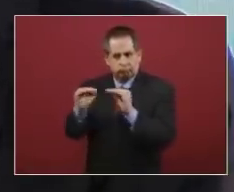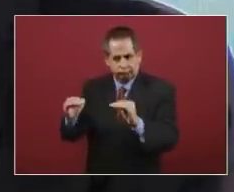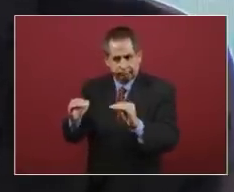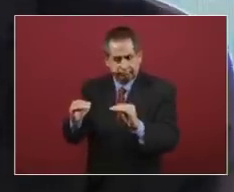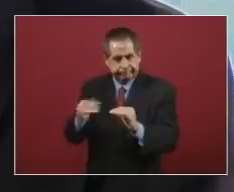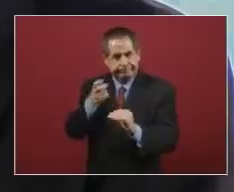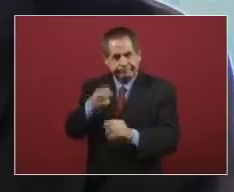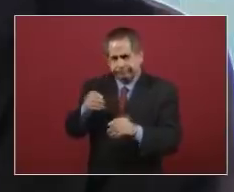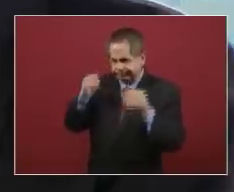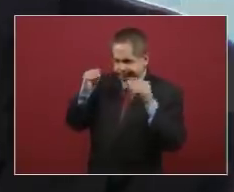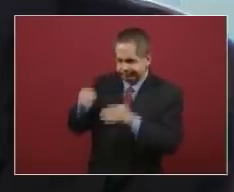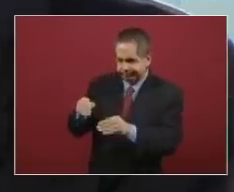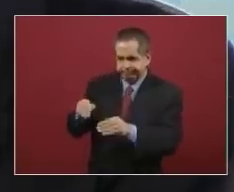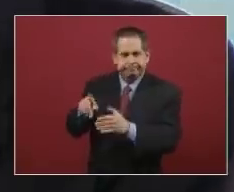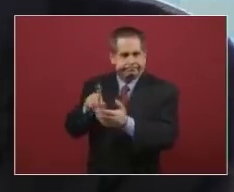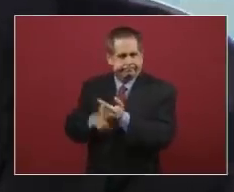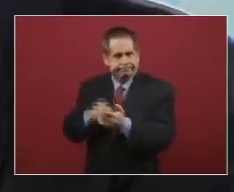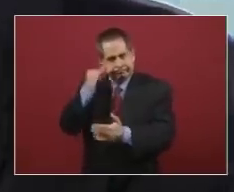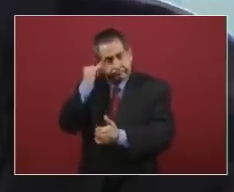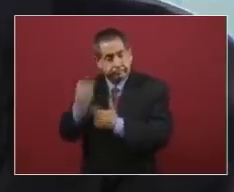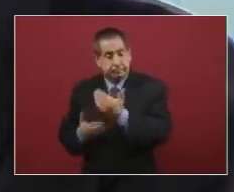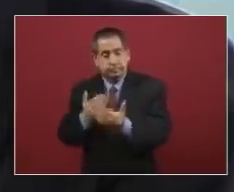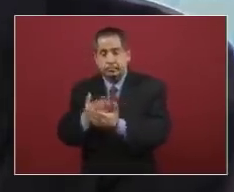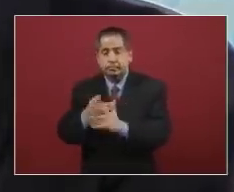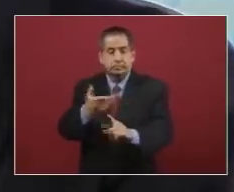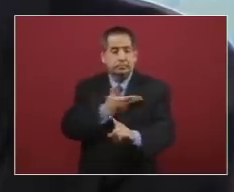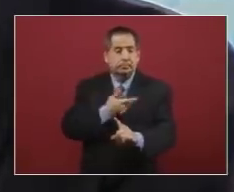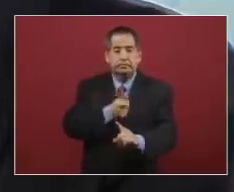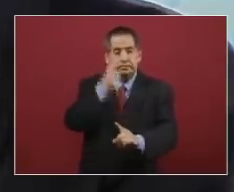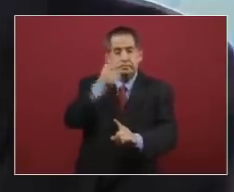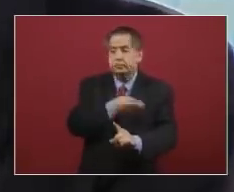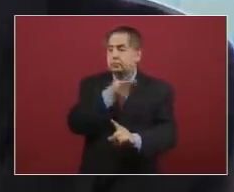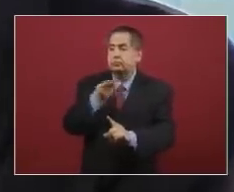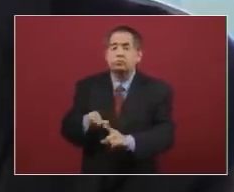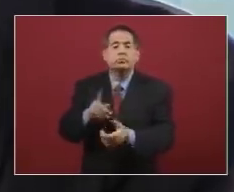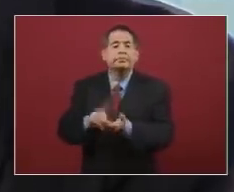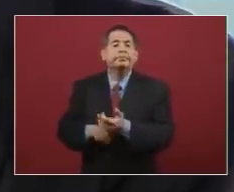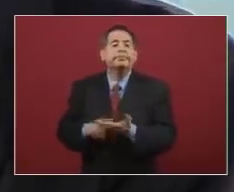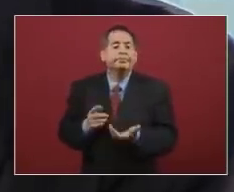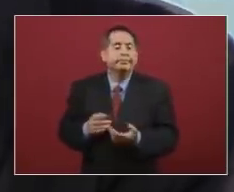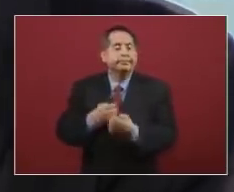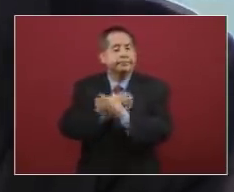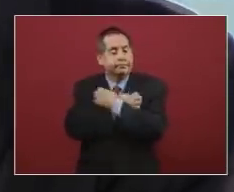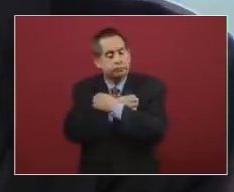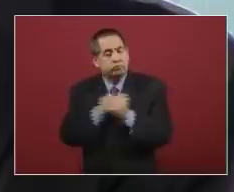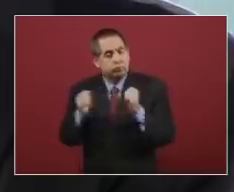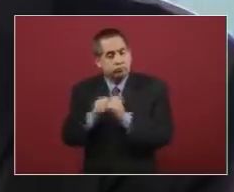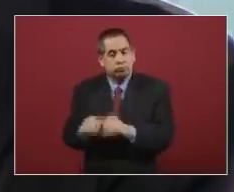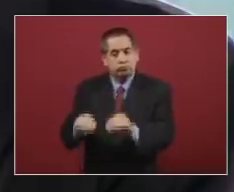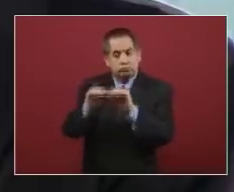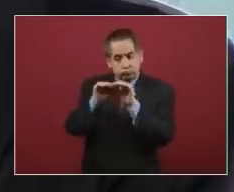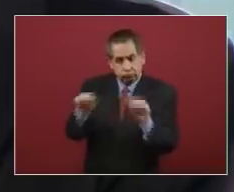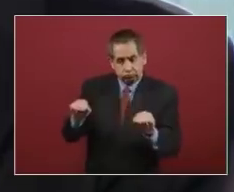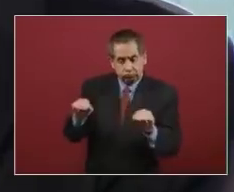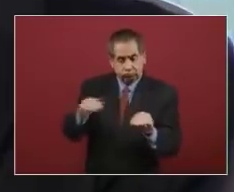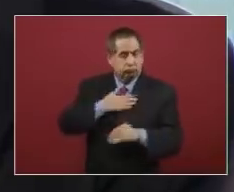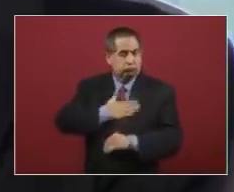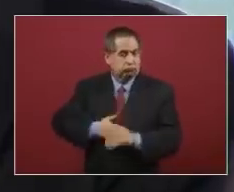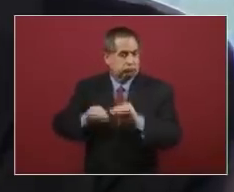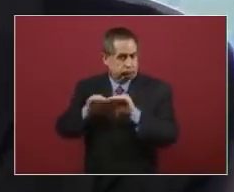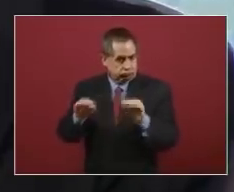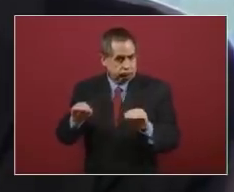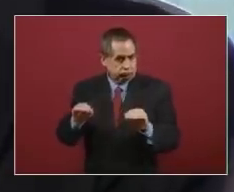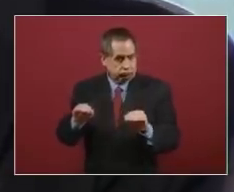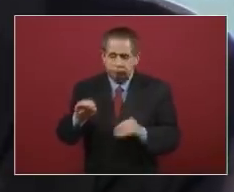dando en la iniciativa del señor presidente a la educación es una educación con equidad que